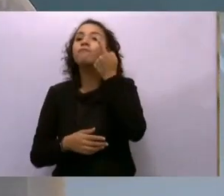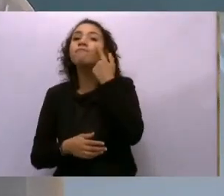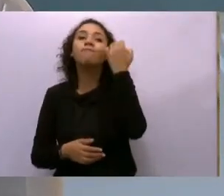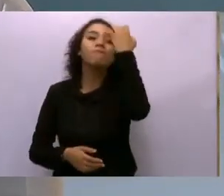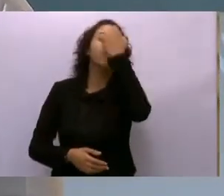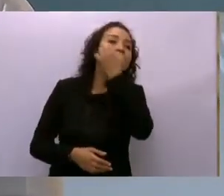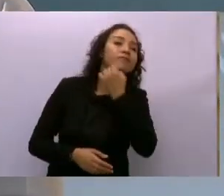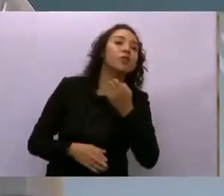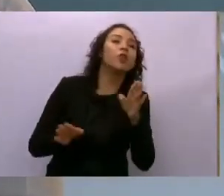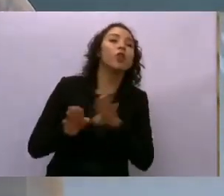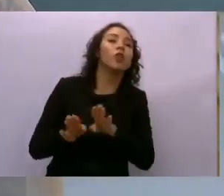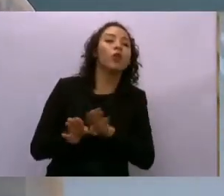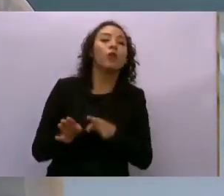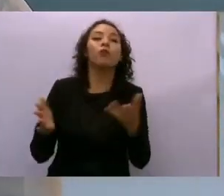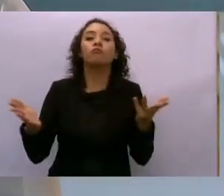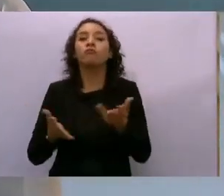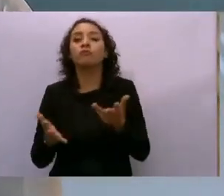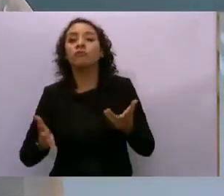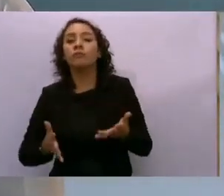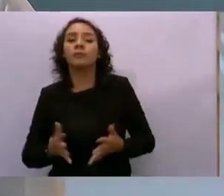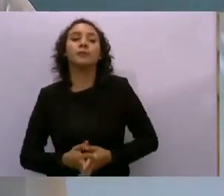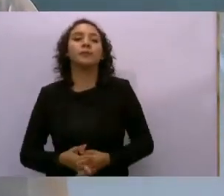vamos. Es